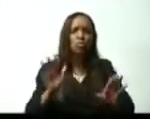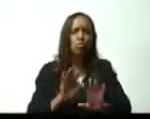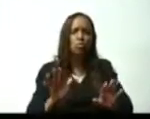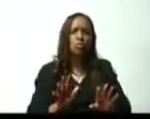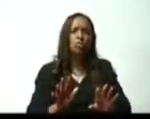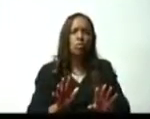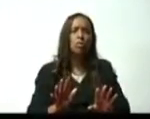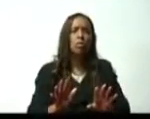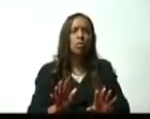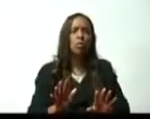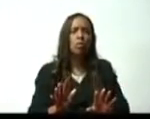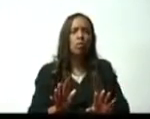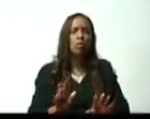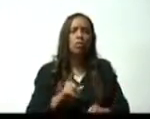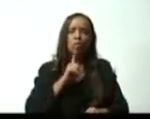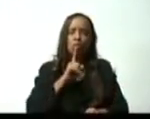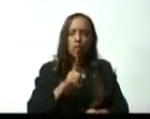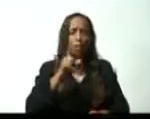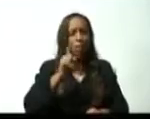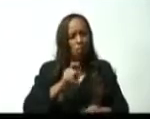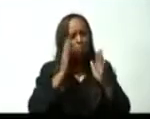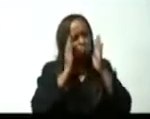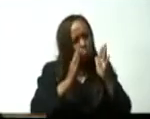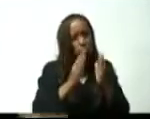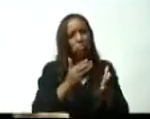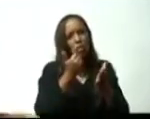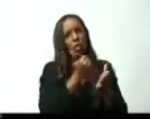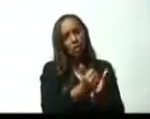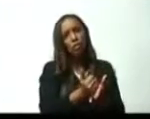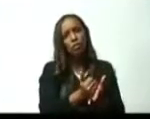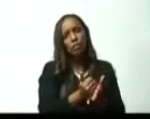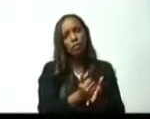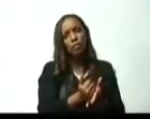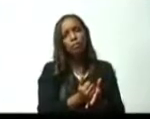vamos a votar a favor de esto, de este estado de